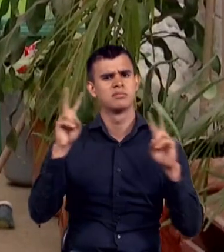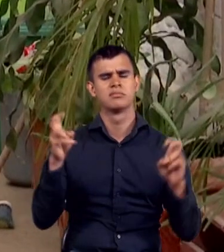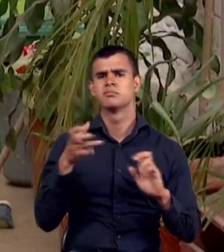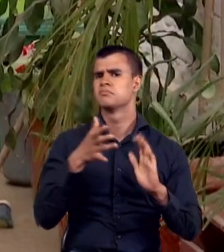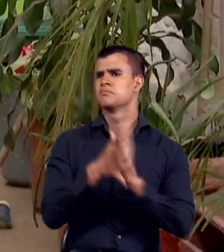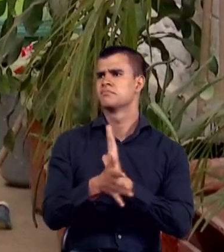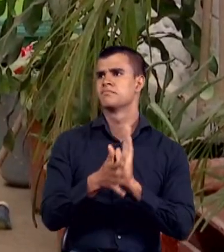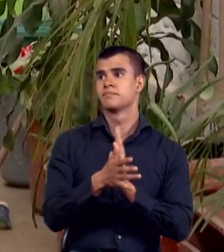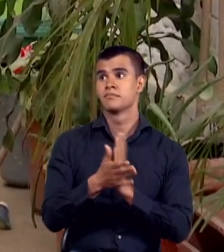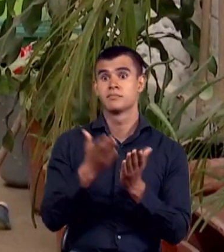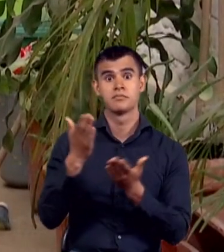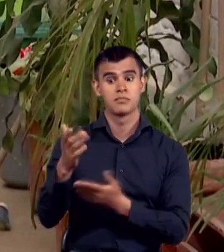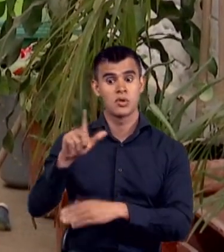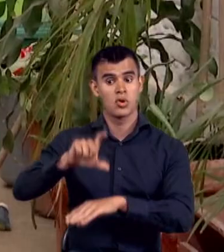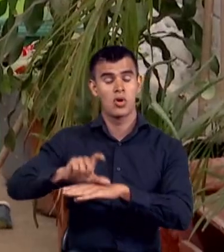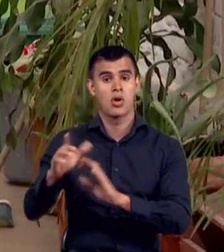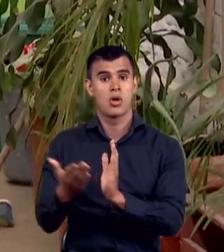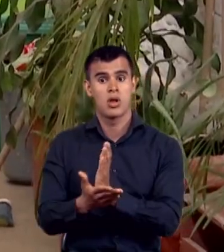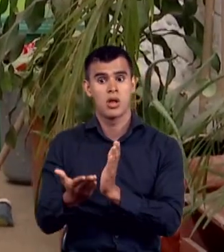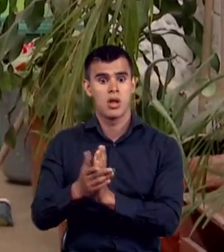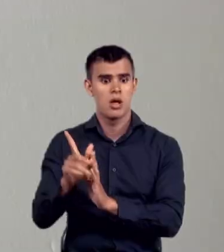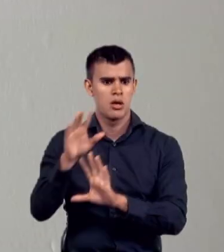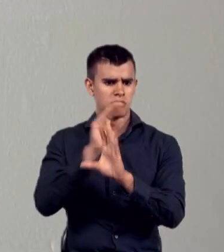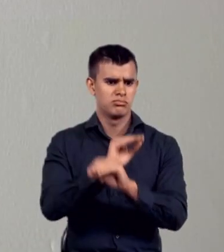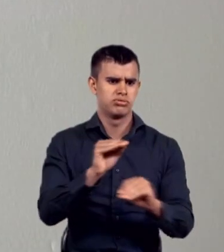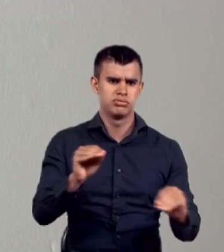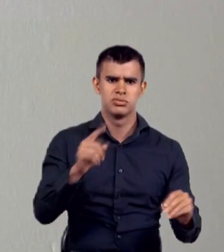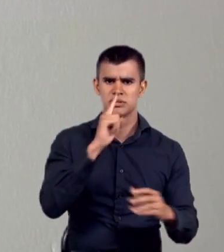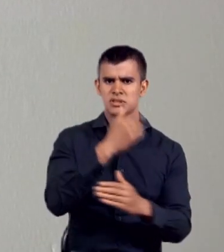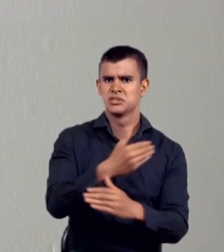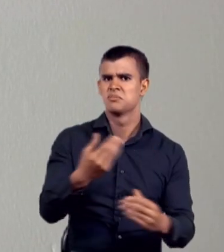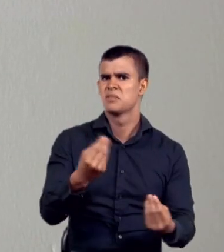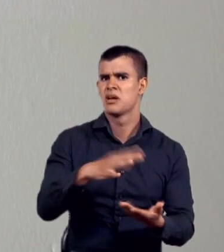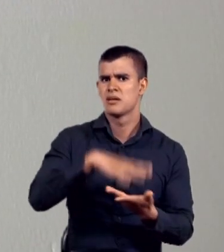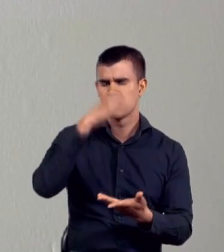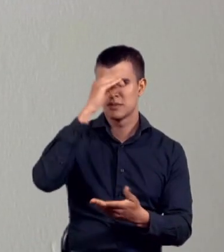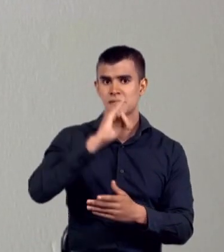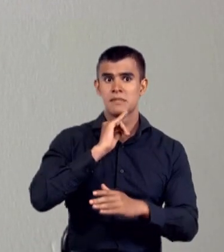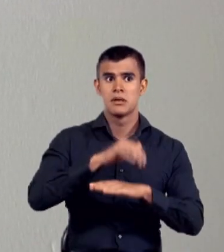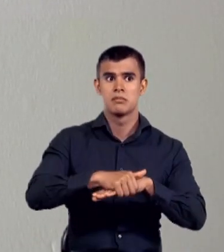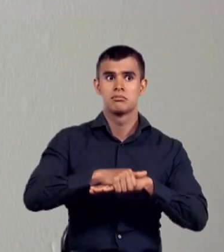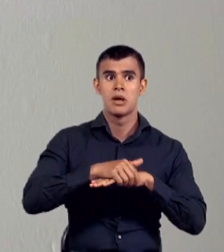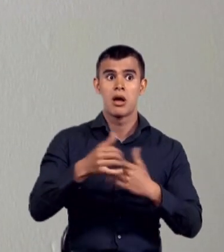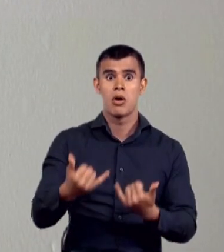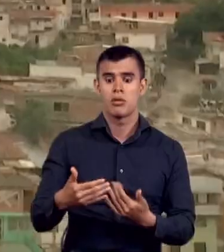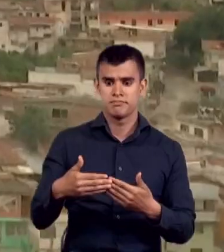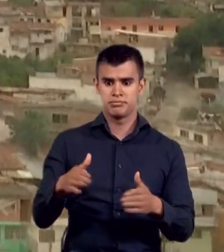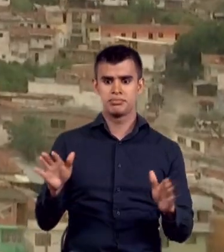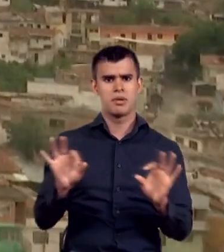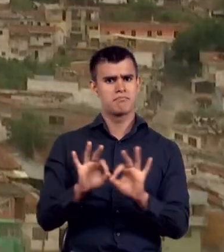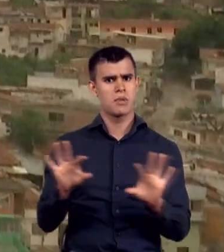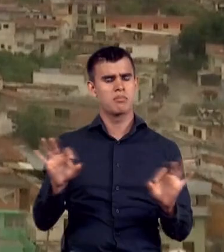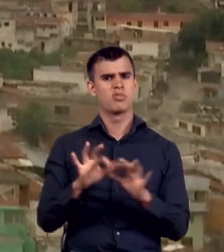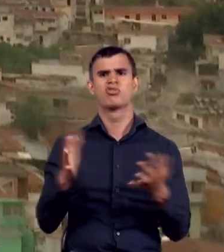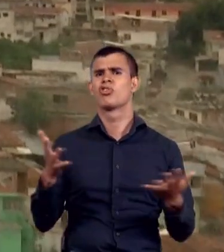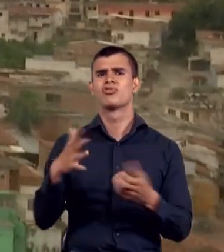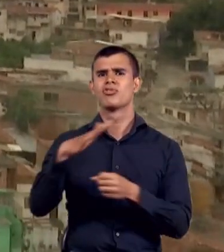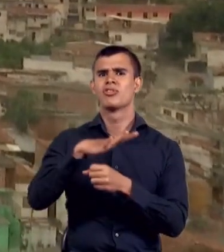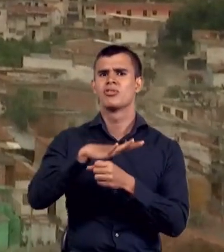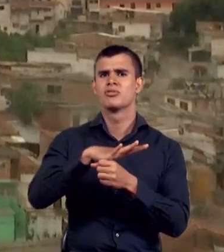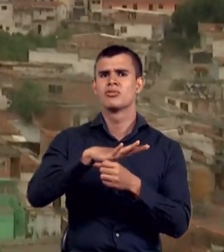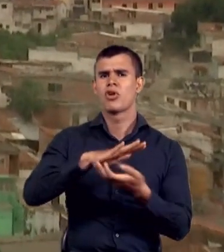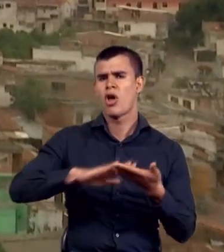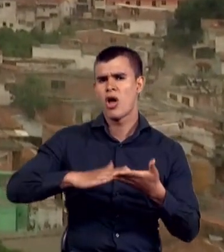Estamos relatando cómo un colegio con énfasis en la enseñanza del idioma inglés está creando nuevas oportunidades en la niñez de la Comuna